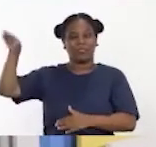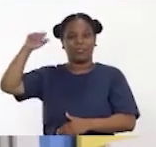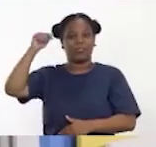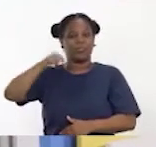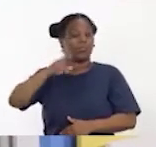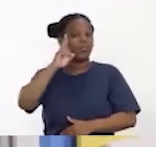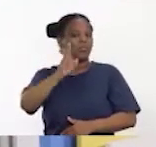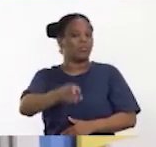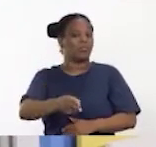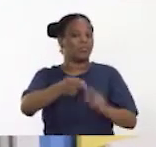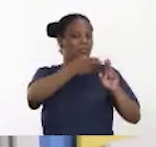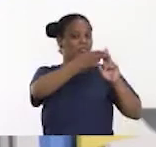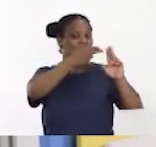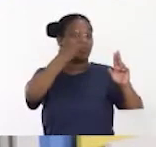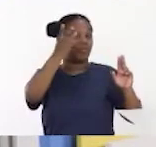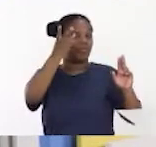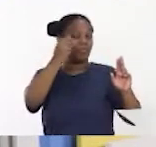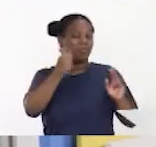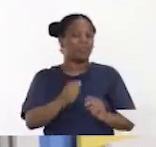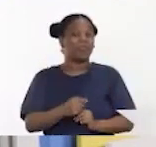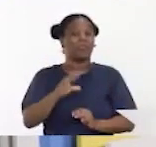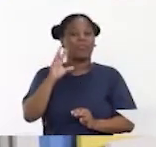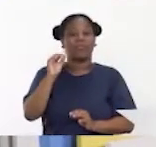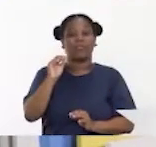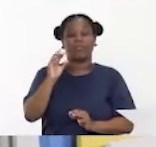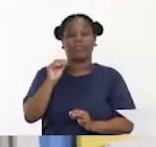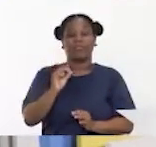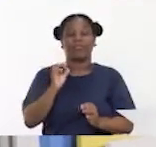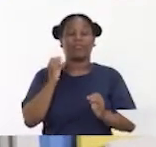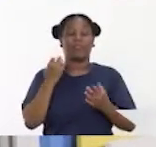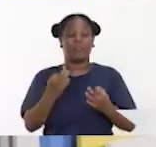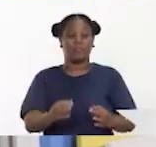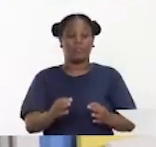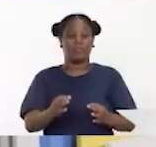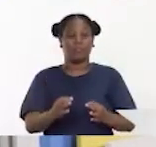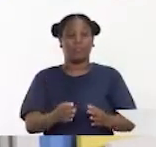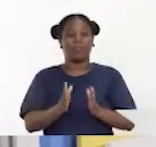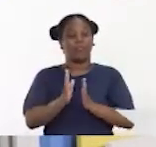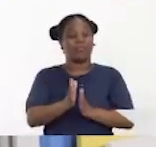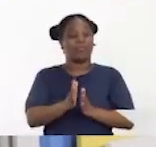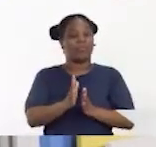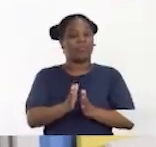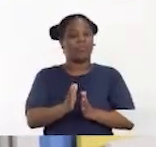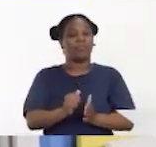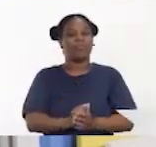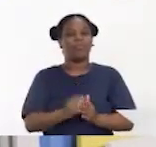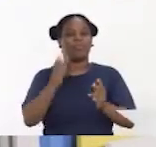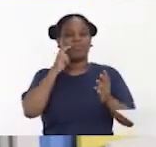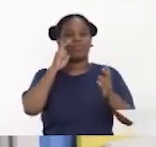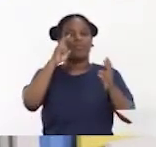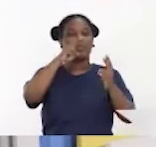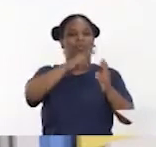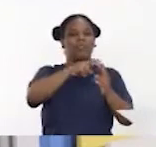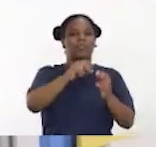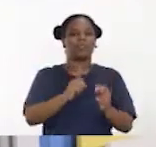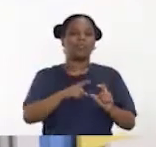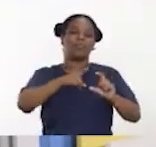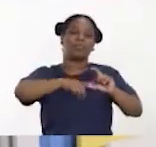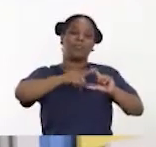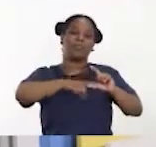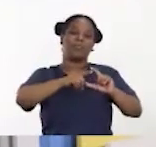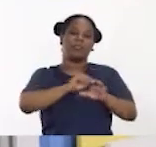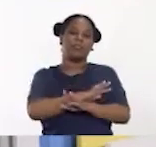de la asignatura de matemáticas, que van a tratar esencialmente sobre una sistematización de los objetivos o